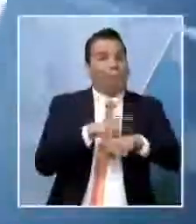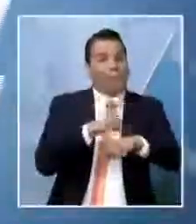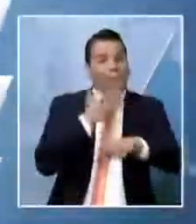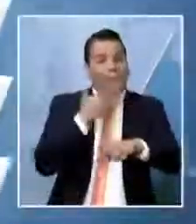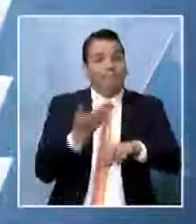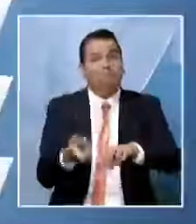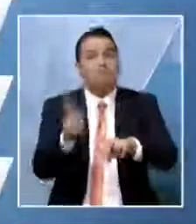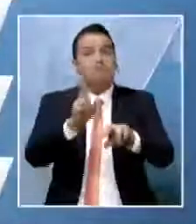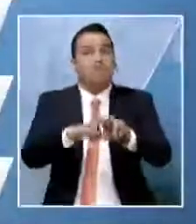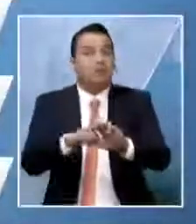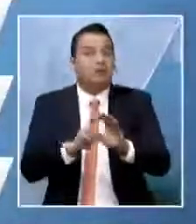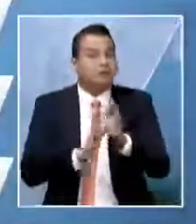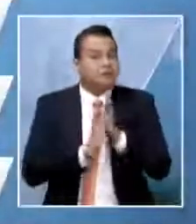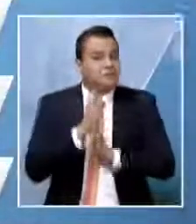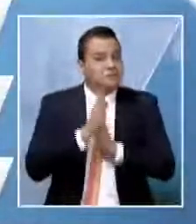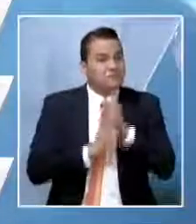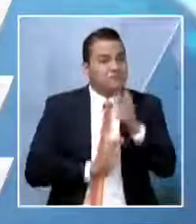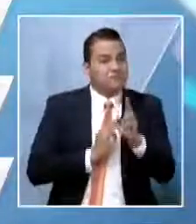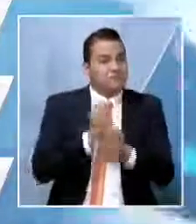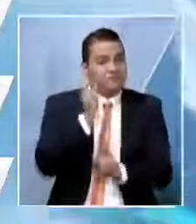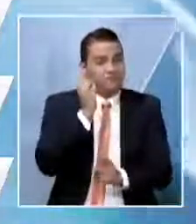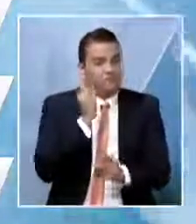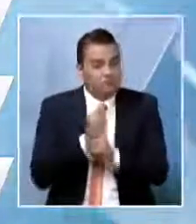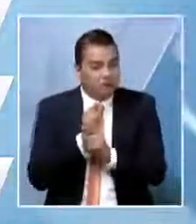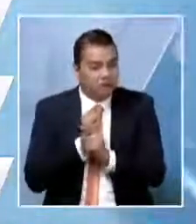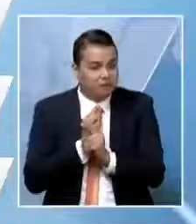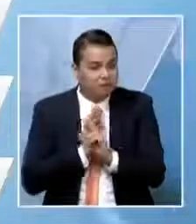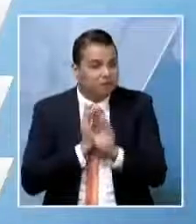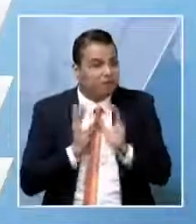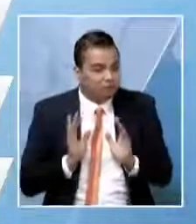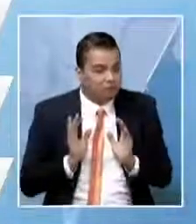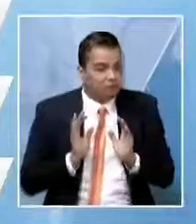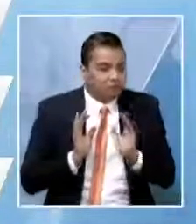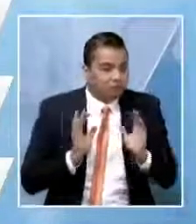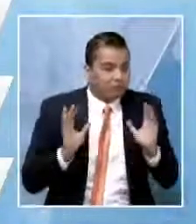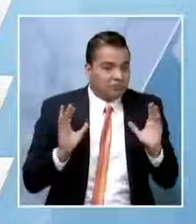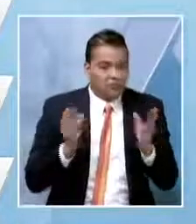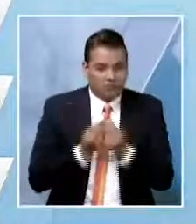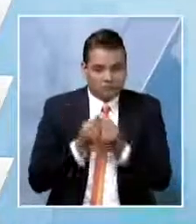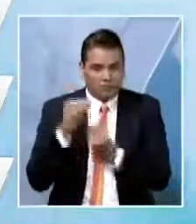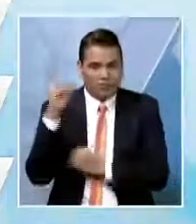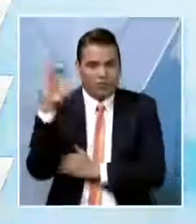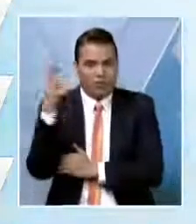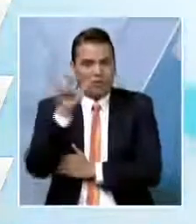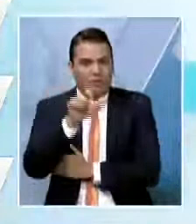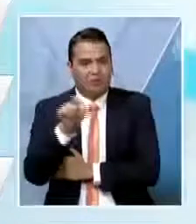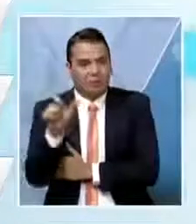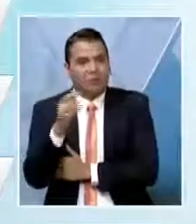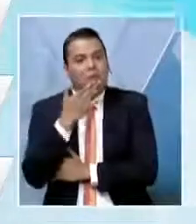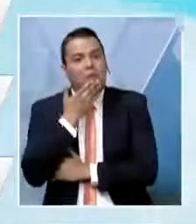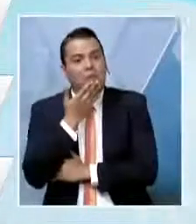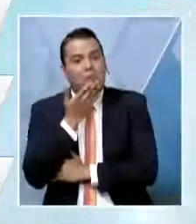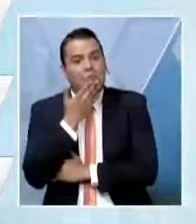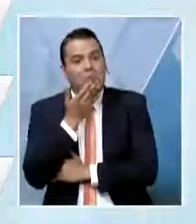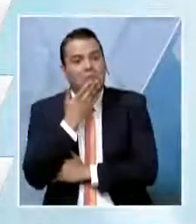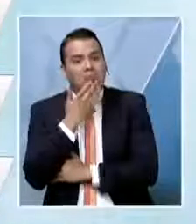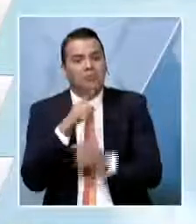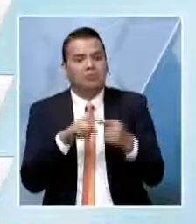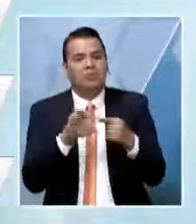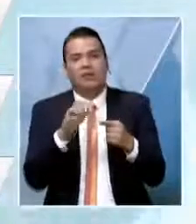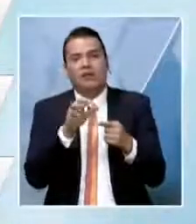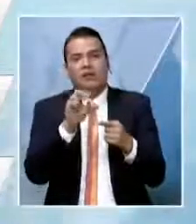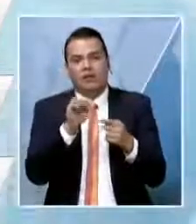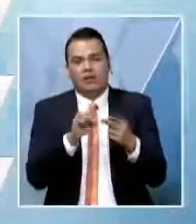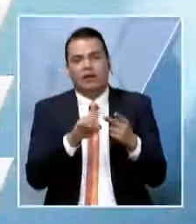que seguramente la van a pagar al final del Tour de Francia. Nosotros los colombianos hemos estado beneficiados. Egan,